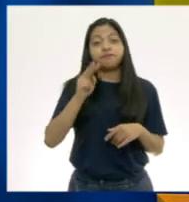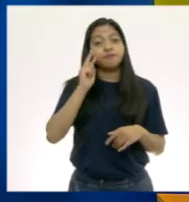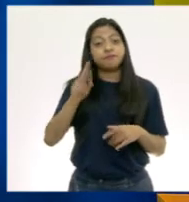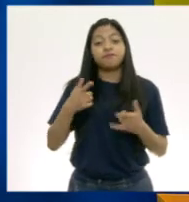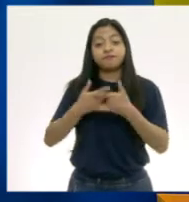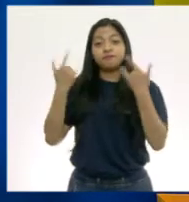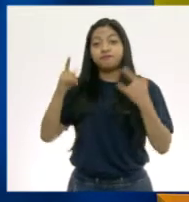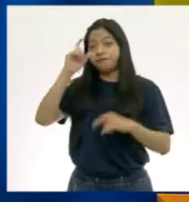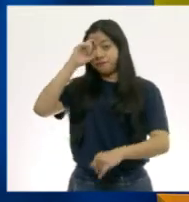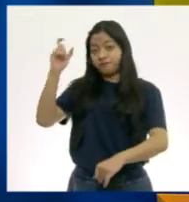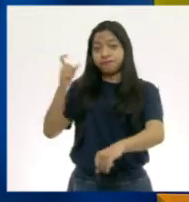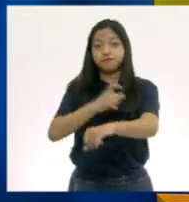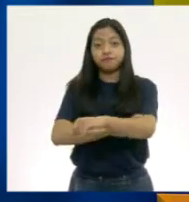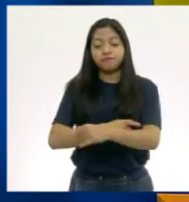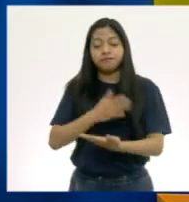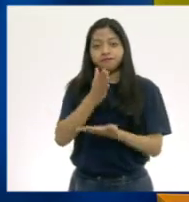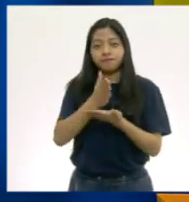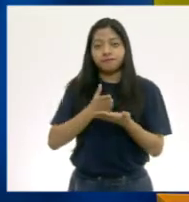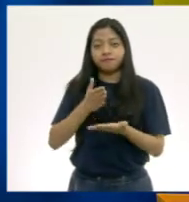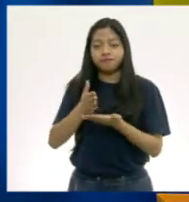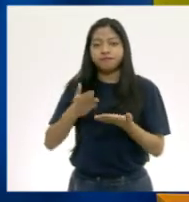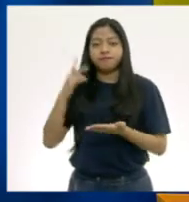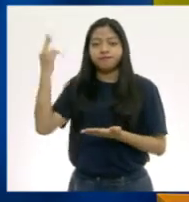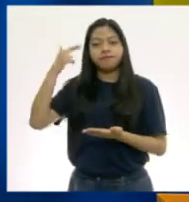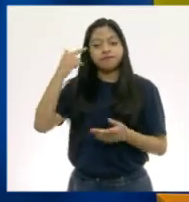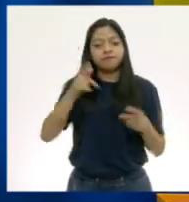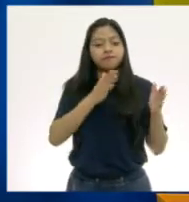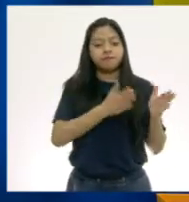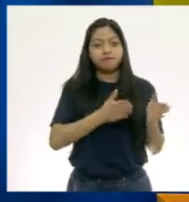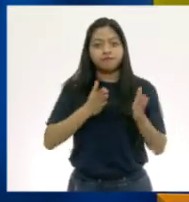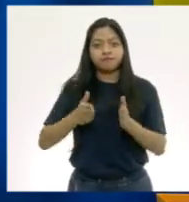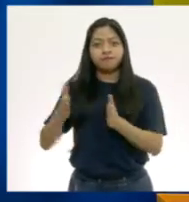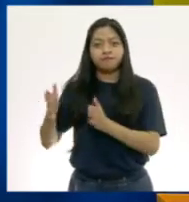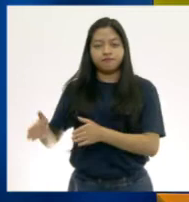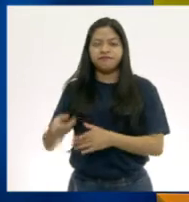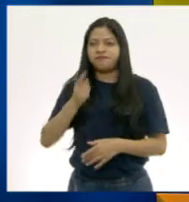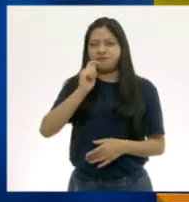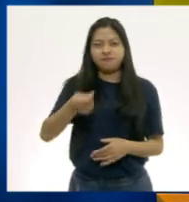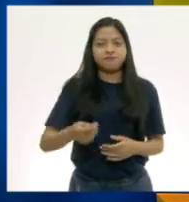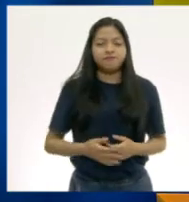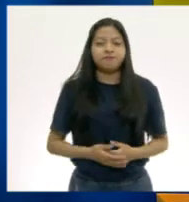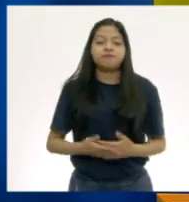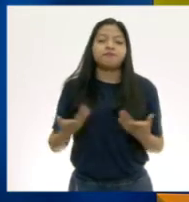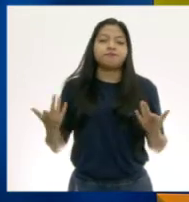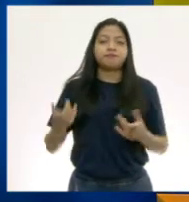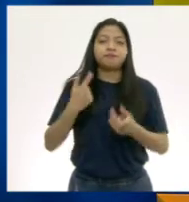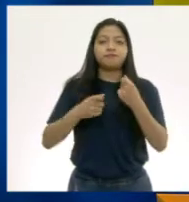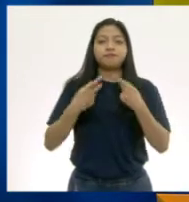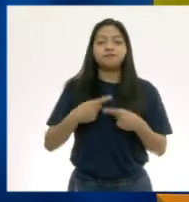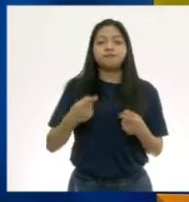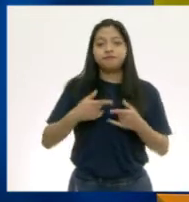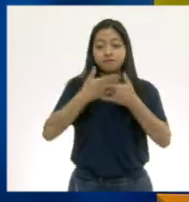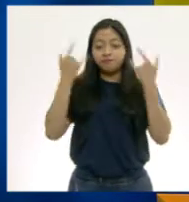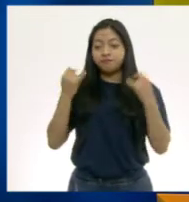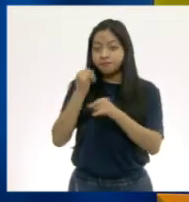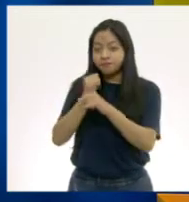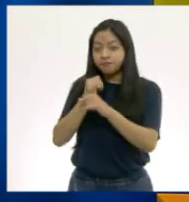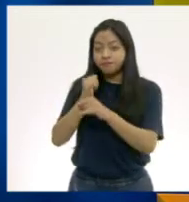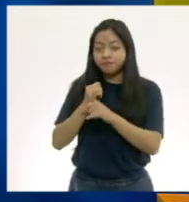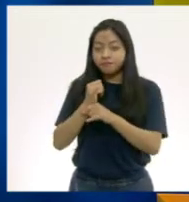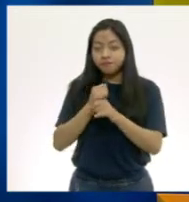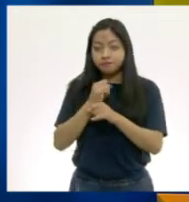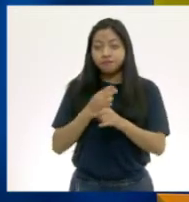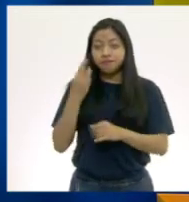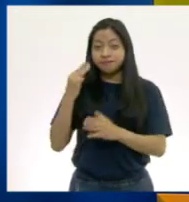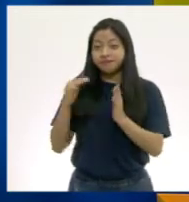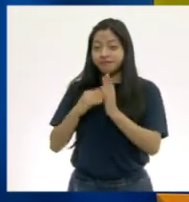egipcia está dividida en dinastías. Es decir, que algunos historiadores dividen los casi 3000 años de